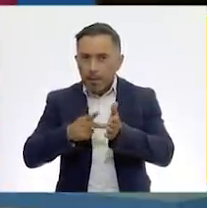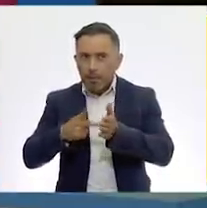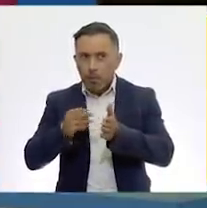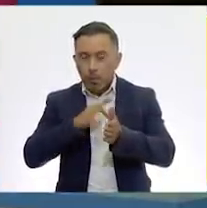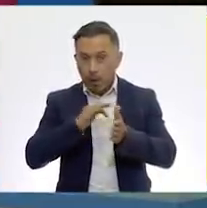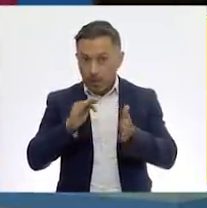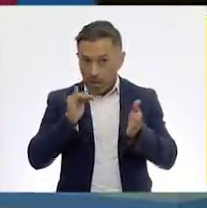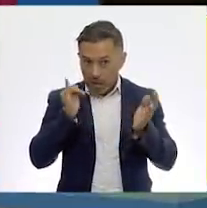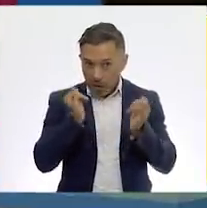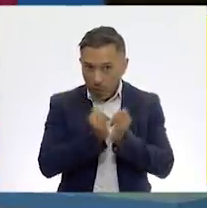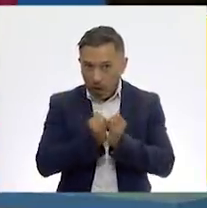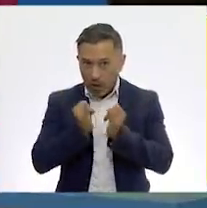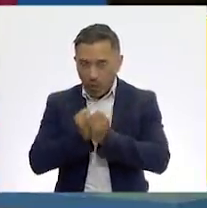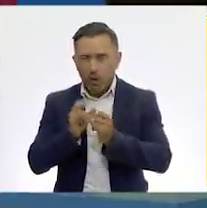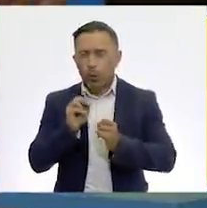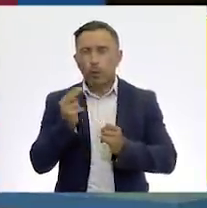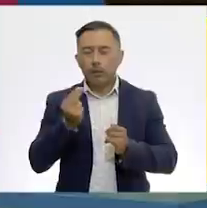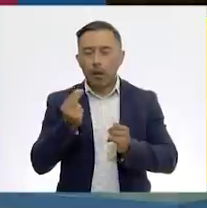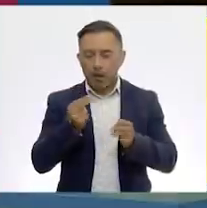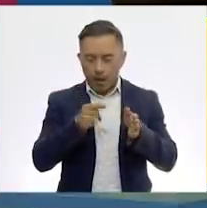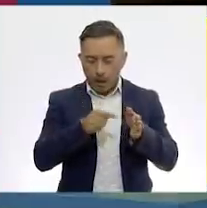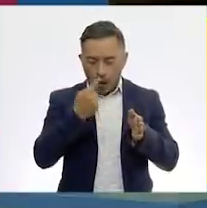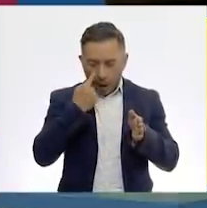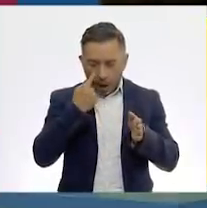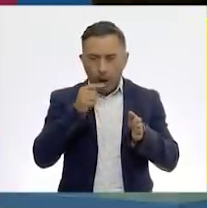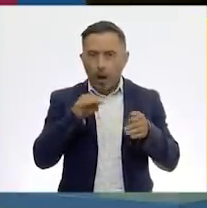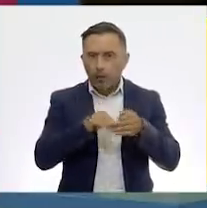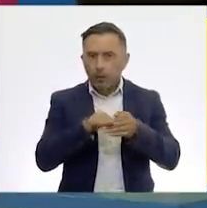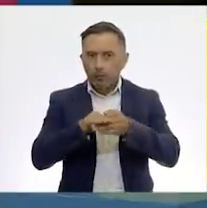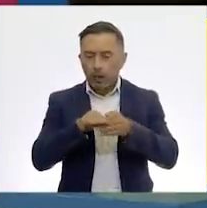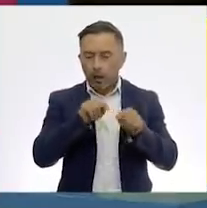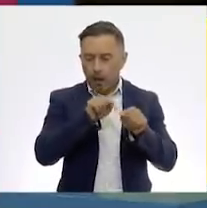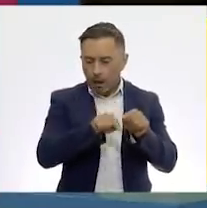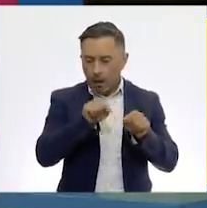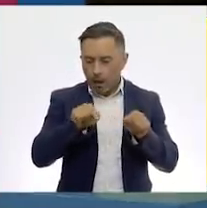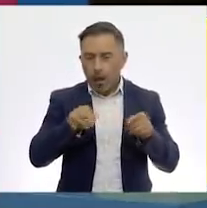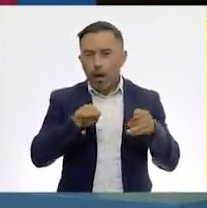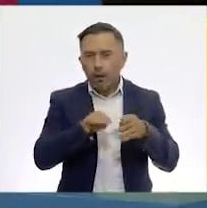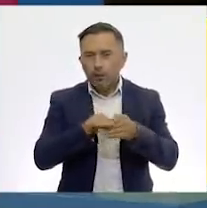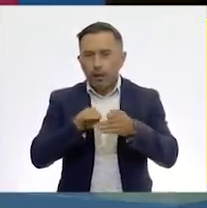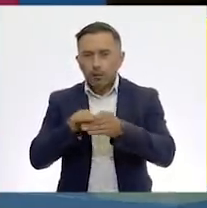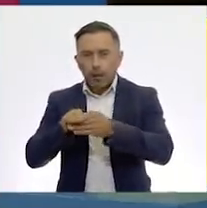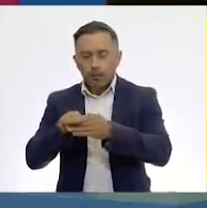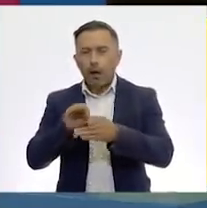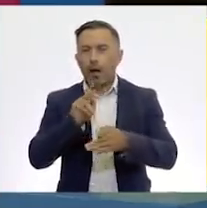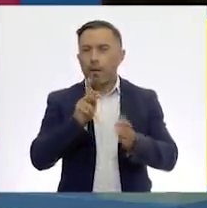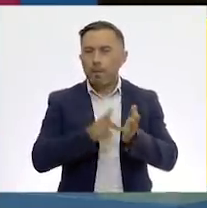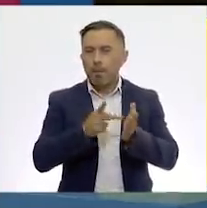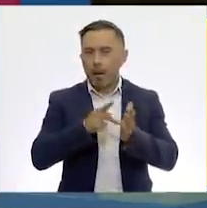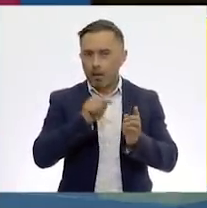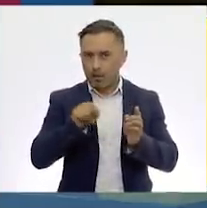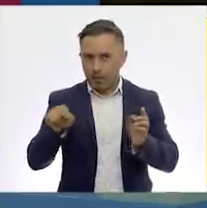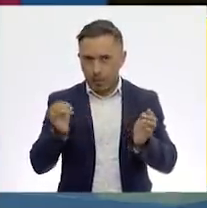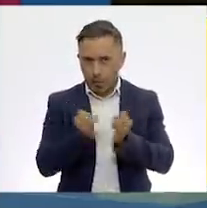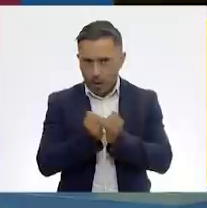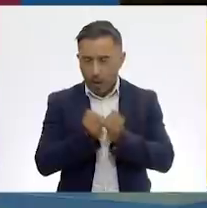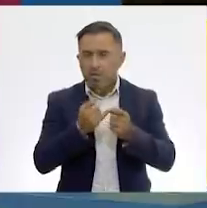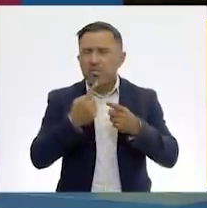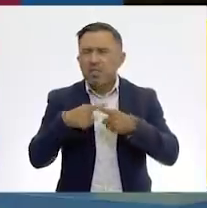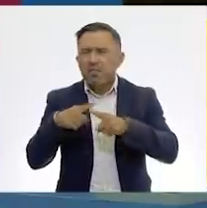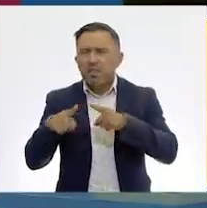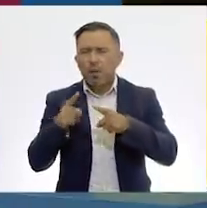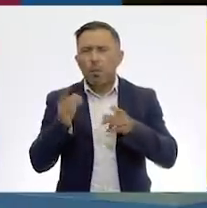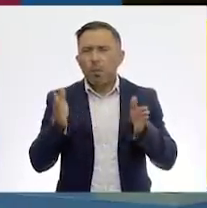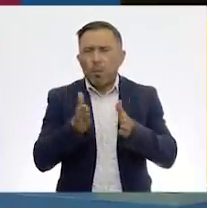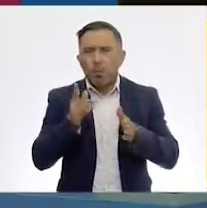que se repitan a una misma distancia, aunque cada uno de estos elementos sea distinto. En este caso, lo que estamos viendo es cómo